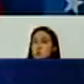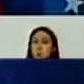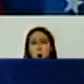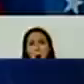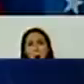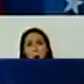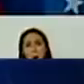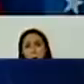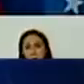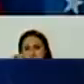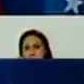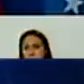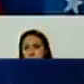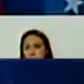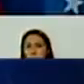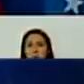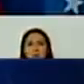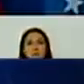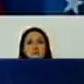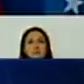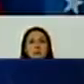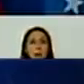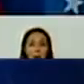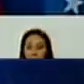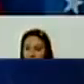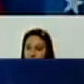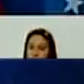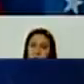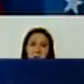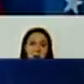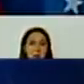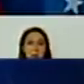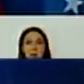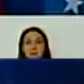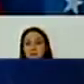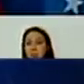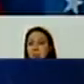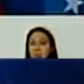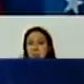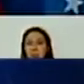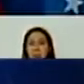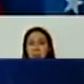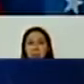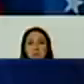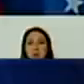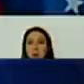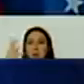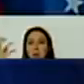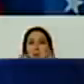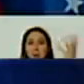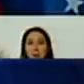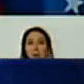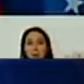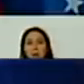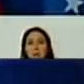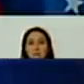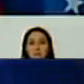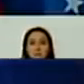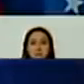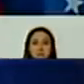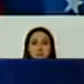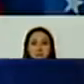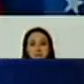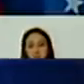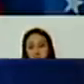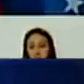colombianos traficantes de drogas son presos políticos y harán su bulla en los